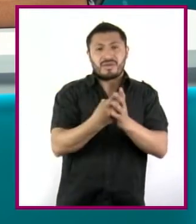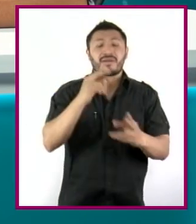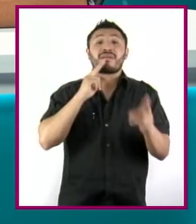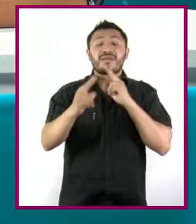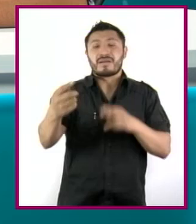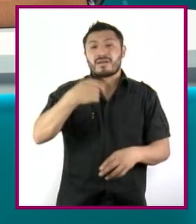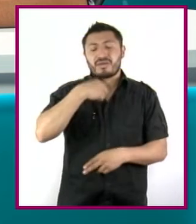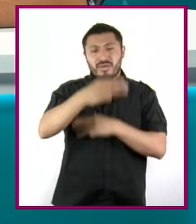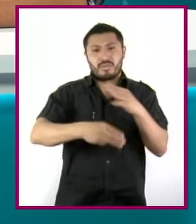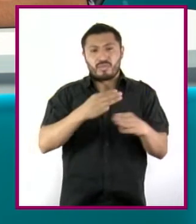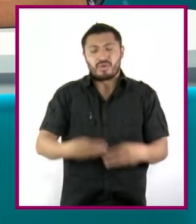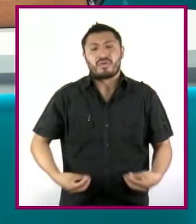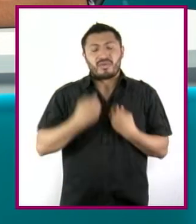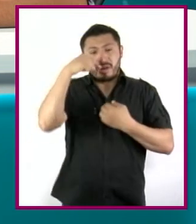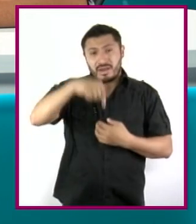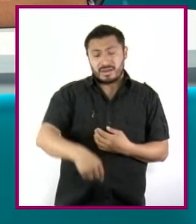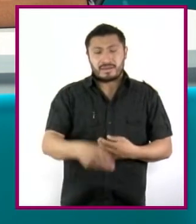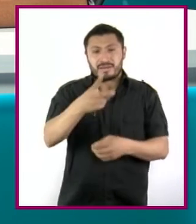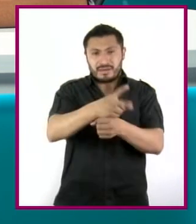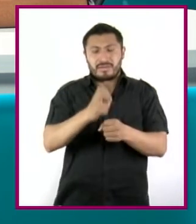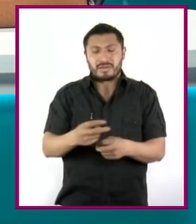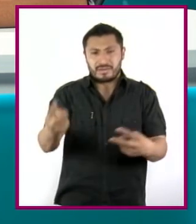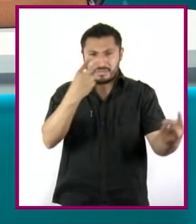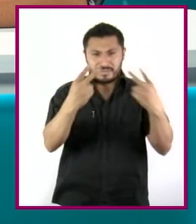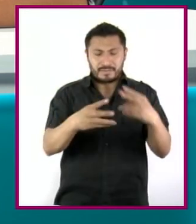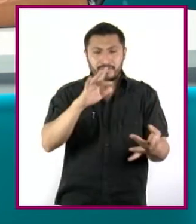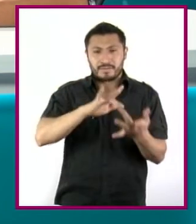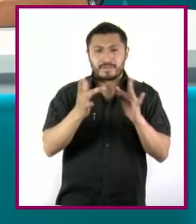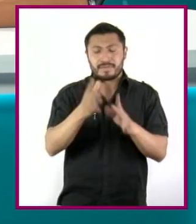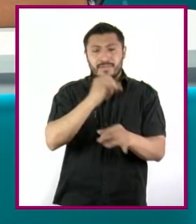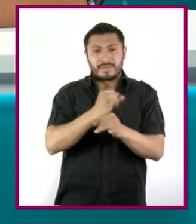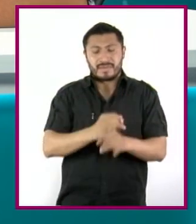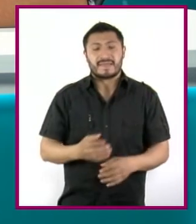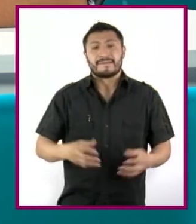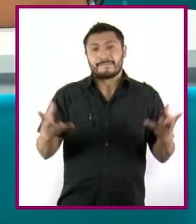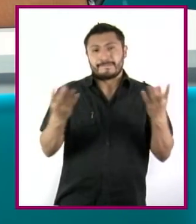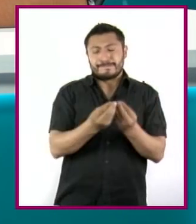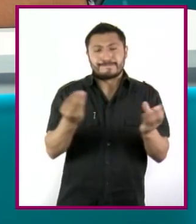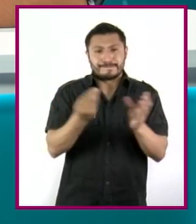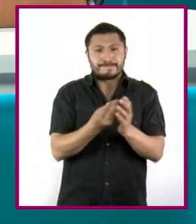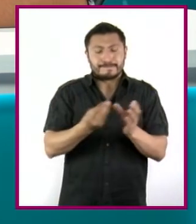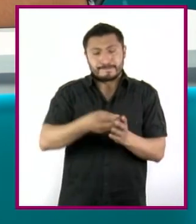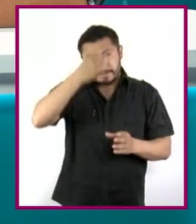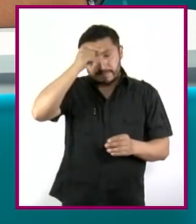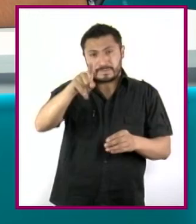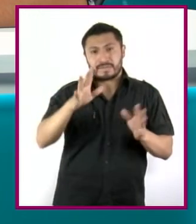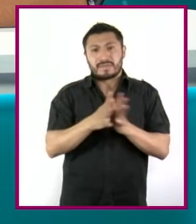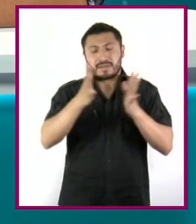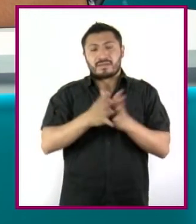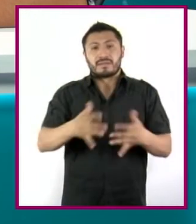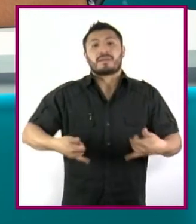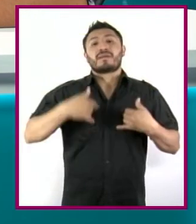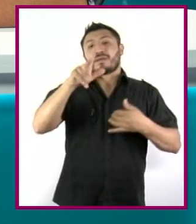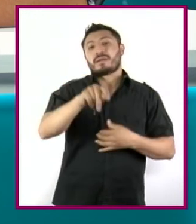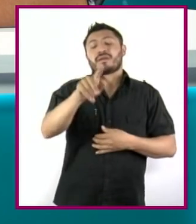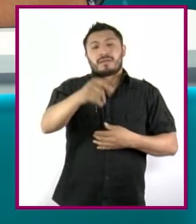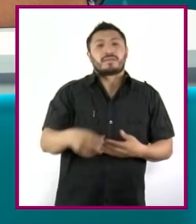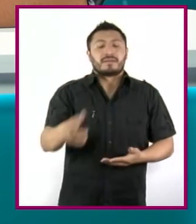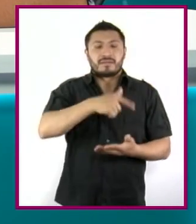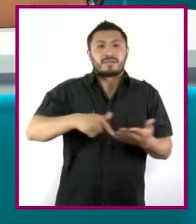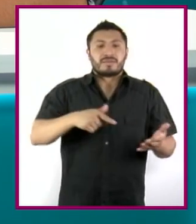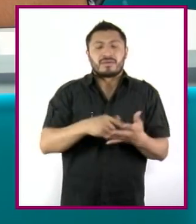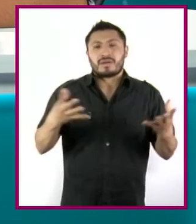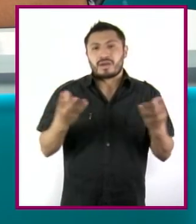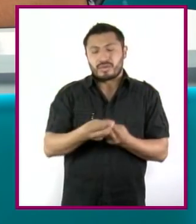noticiario Me Toca Este Mundo. Te invitamos a visitar nuestras redes sociales. Haz este programa con nosotros. Participa con Jóvenes en TV, un espacio